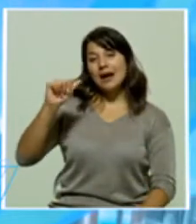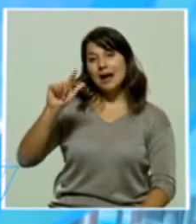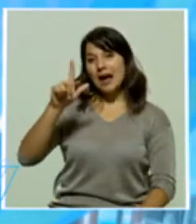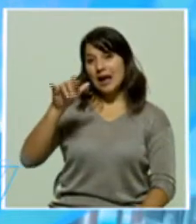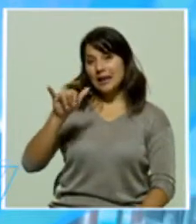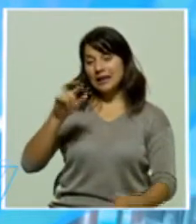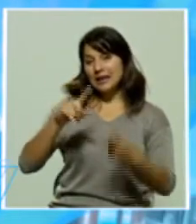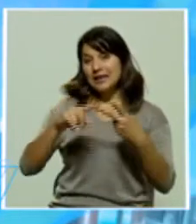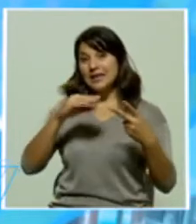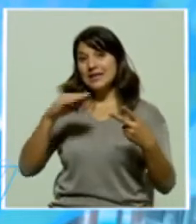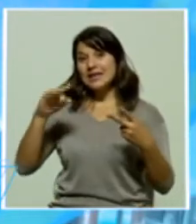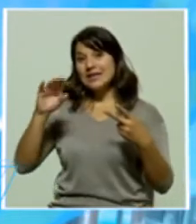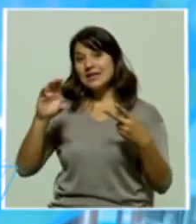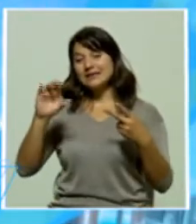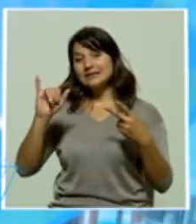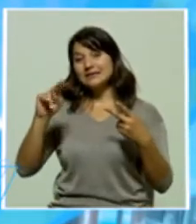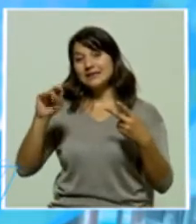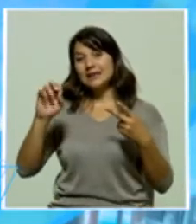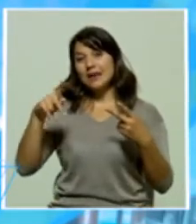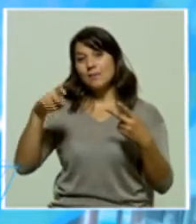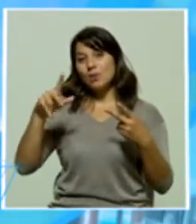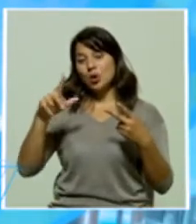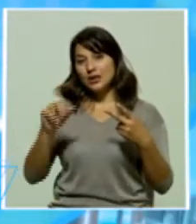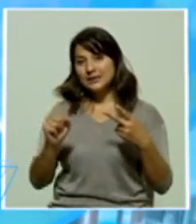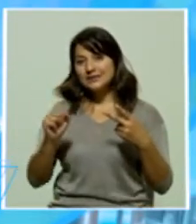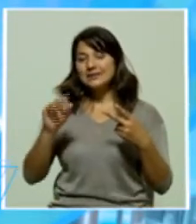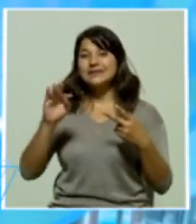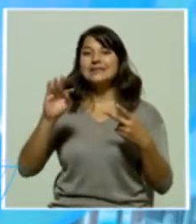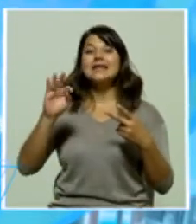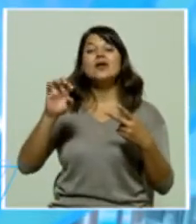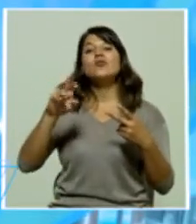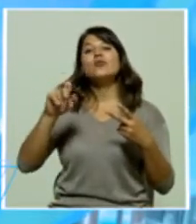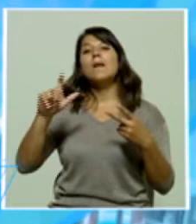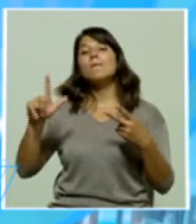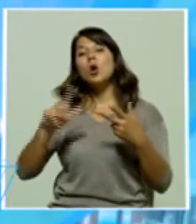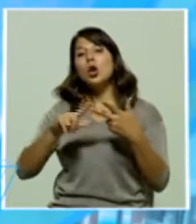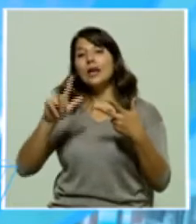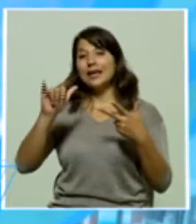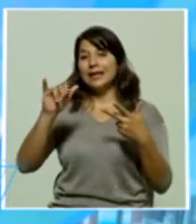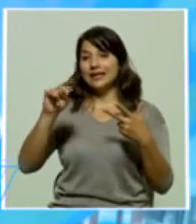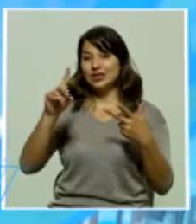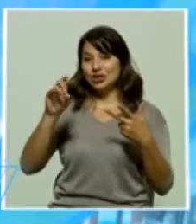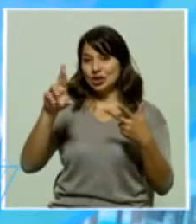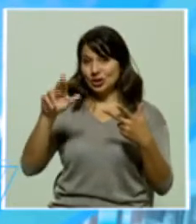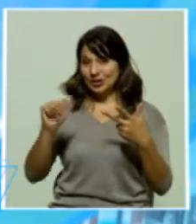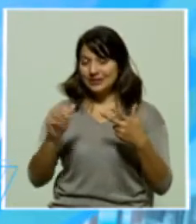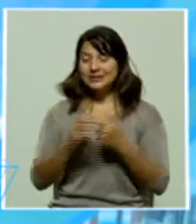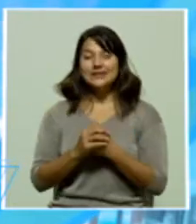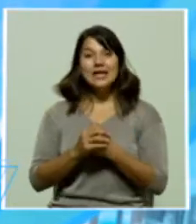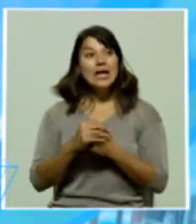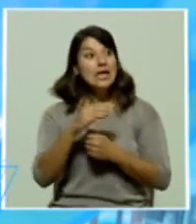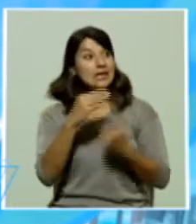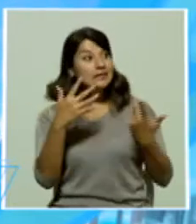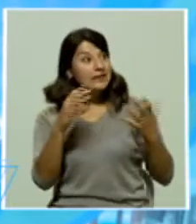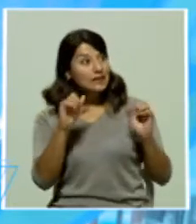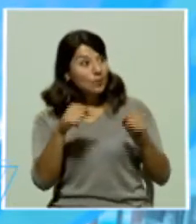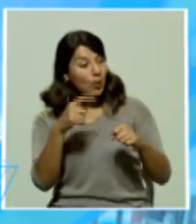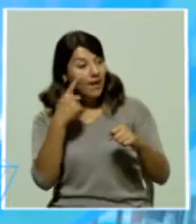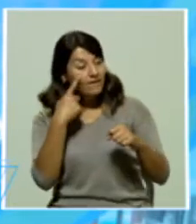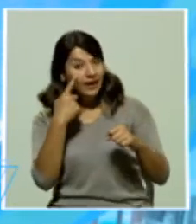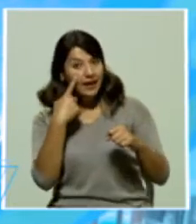en Cinépolis Terramol y Lindora. Buenísima. Y esta hora se puede ver online.